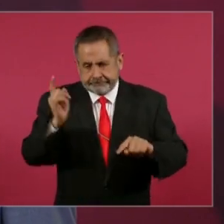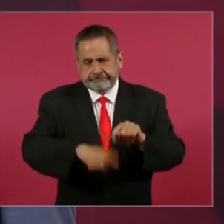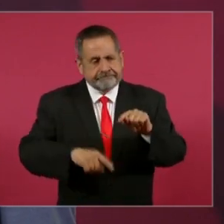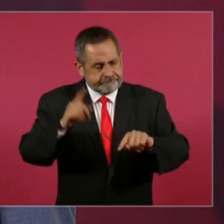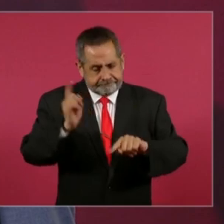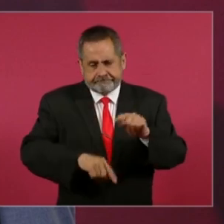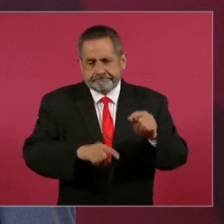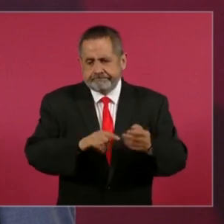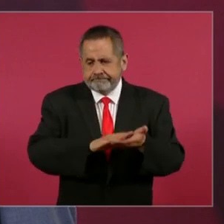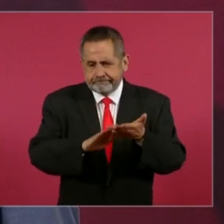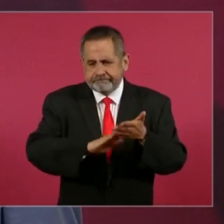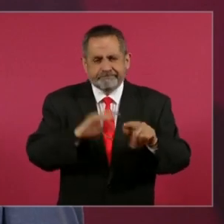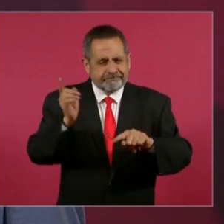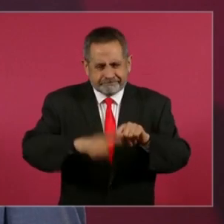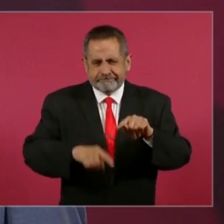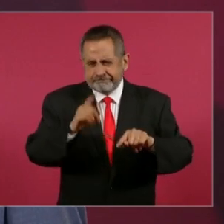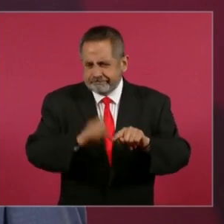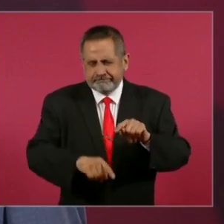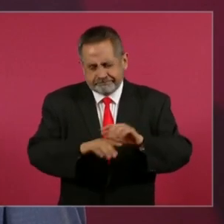erradicándose poco a poco, ¿no?